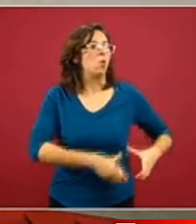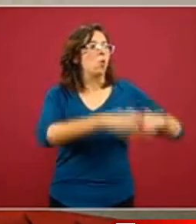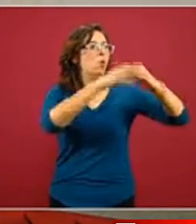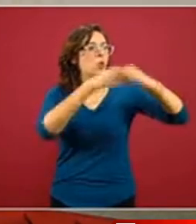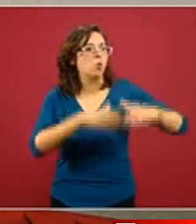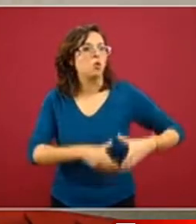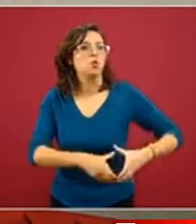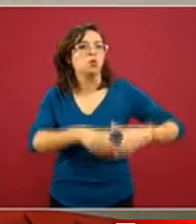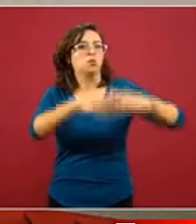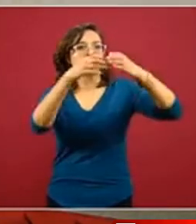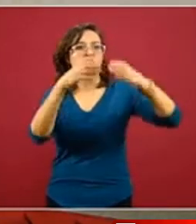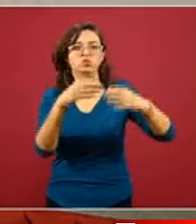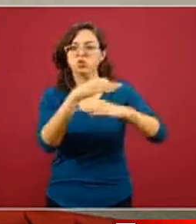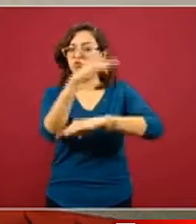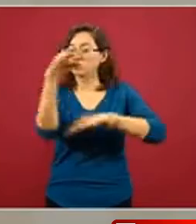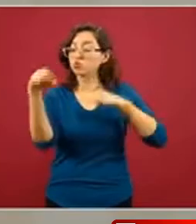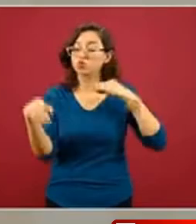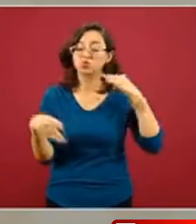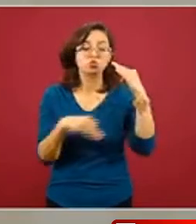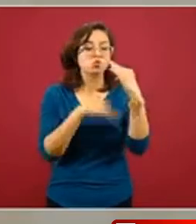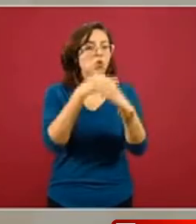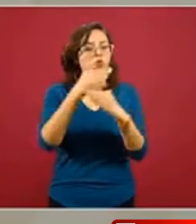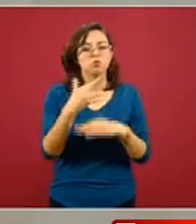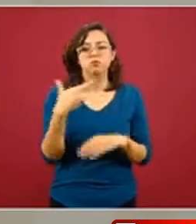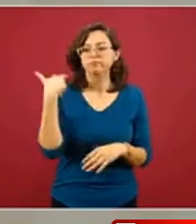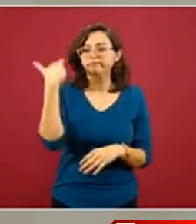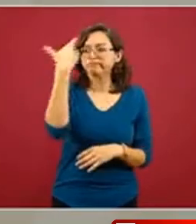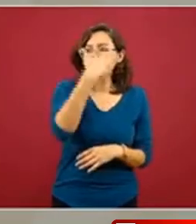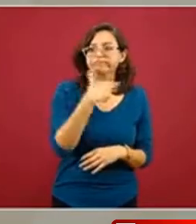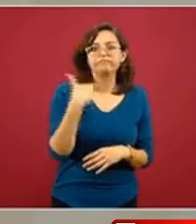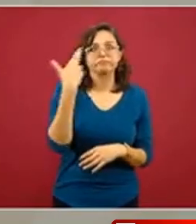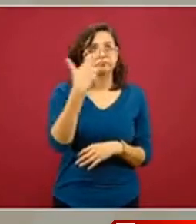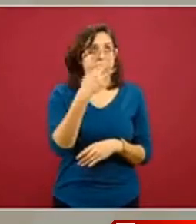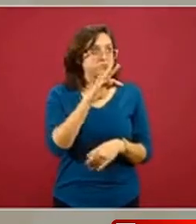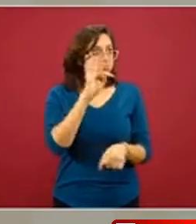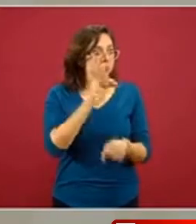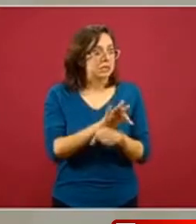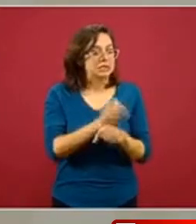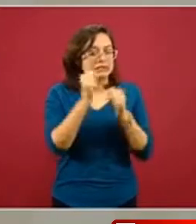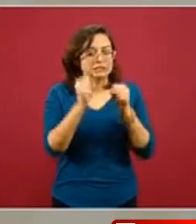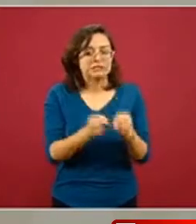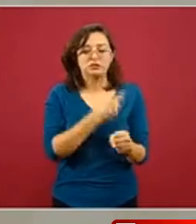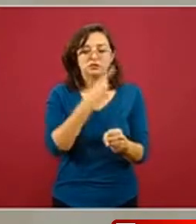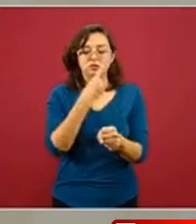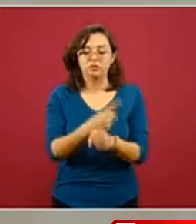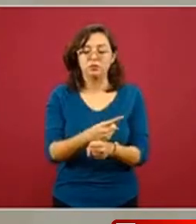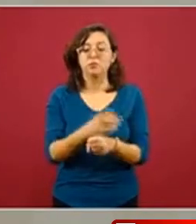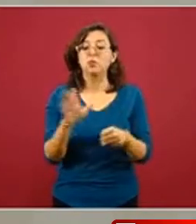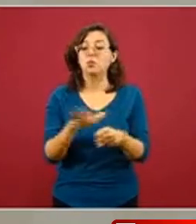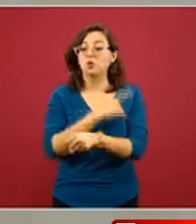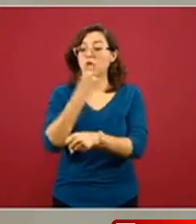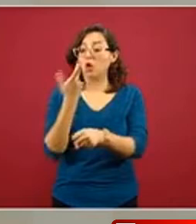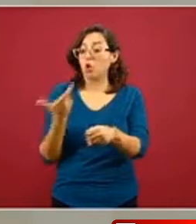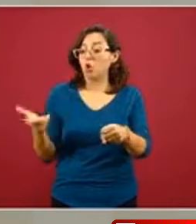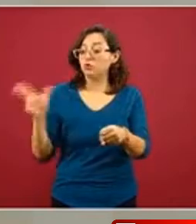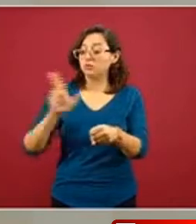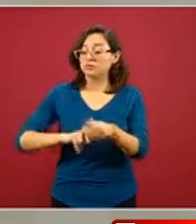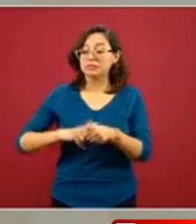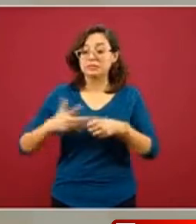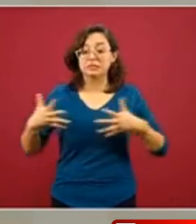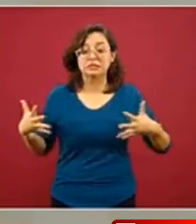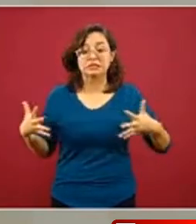traves, todo esto que representa seguridad. La estructura representa para un hospital